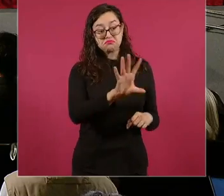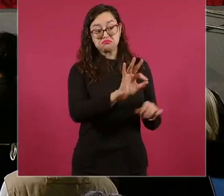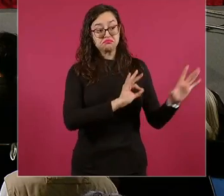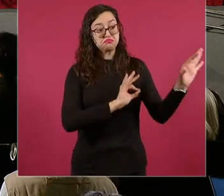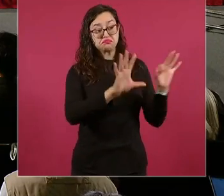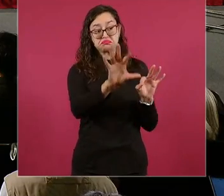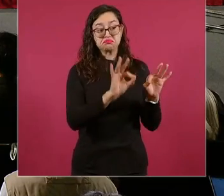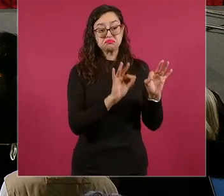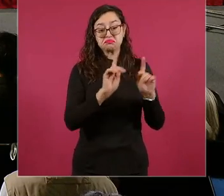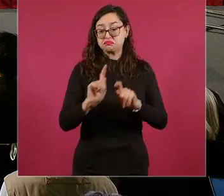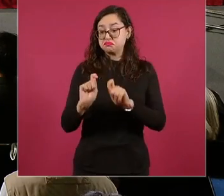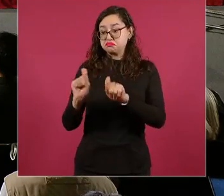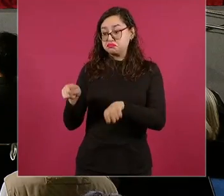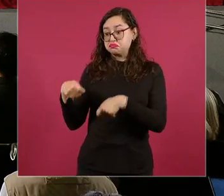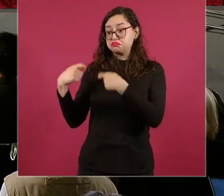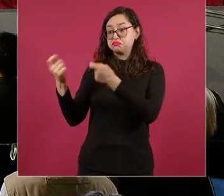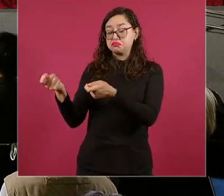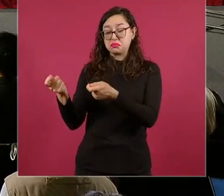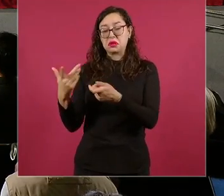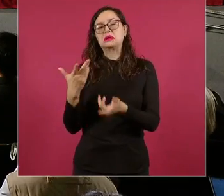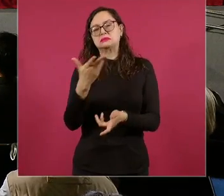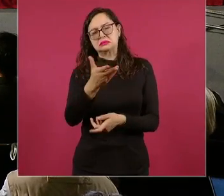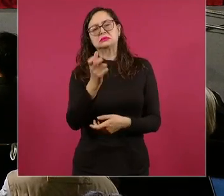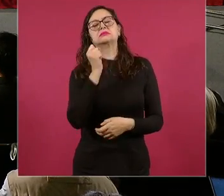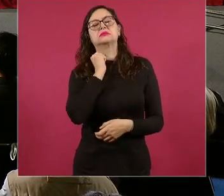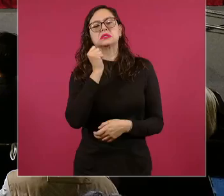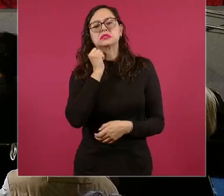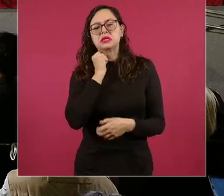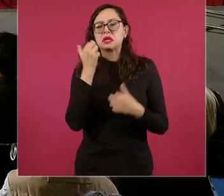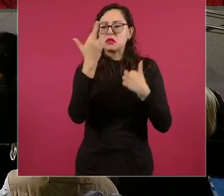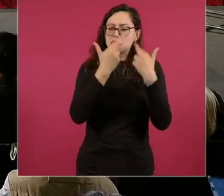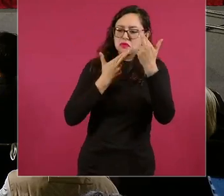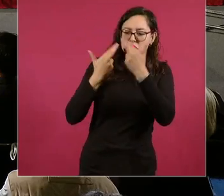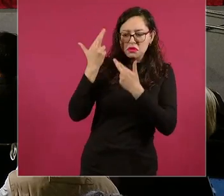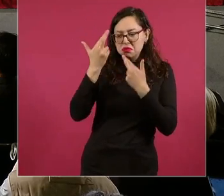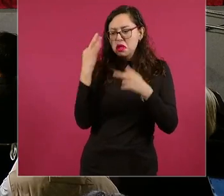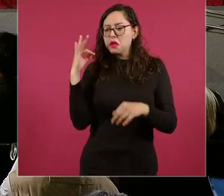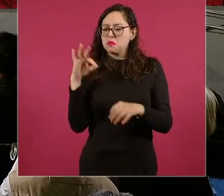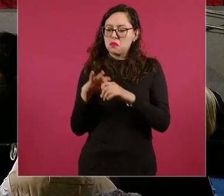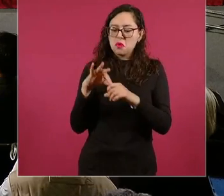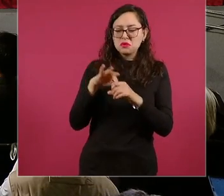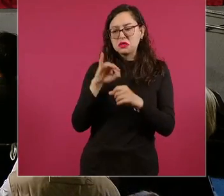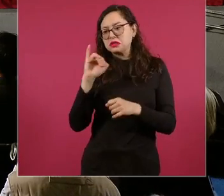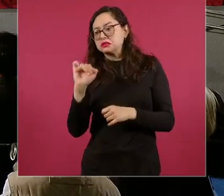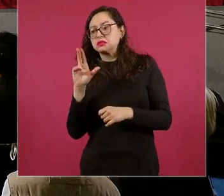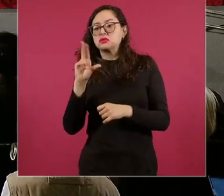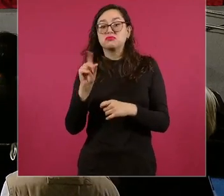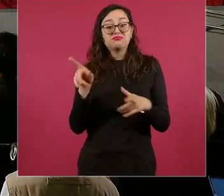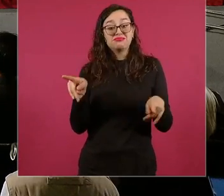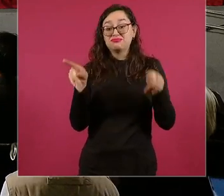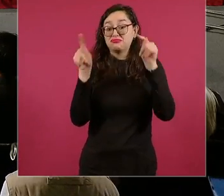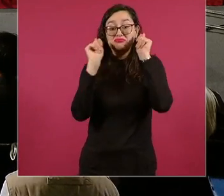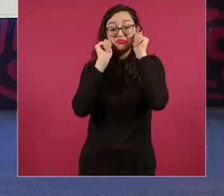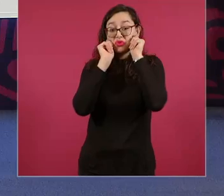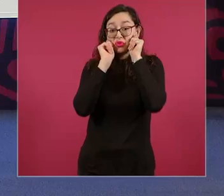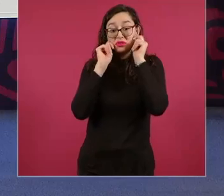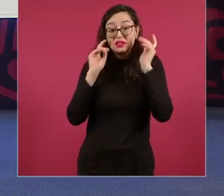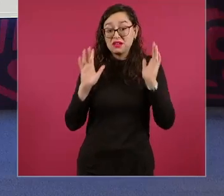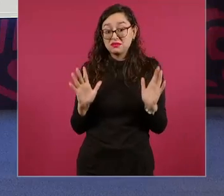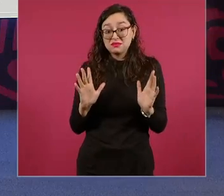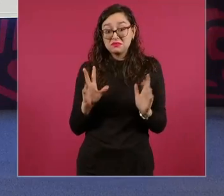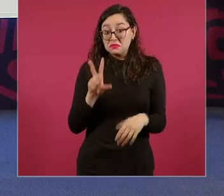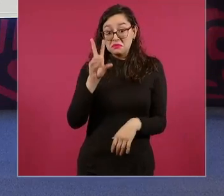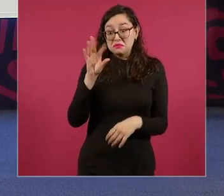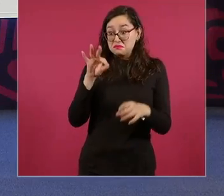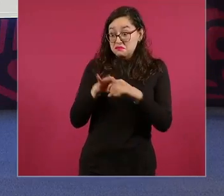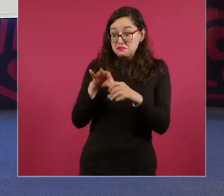en caso de rechazo, o si se tienen las dos terceras partes del Senado, como es el caso, pues entonces se